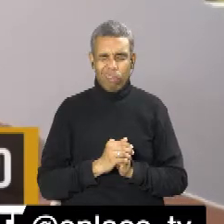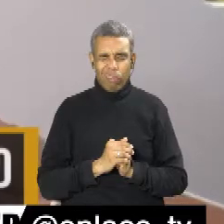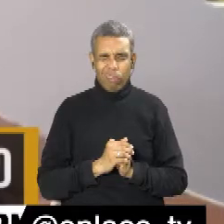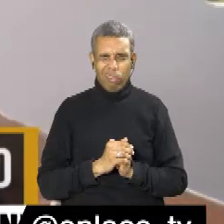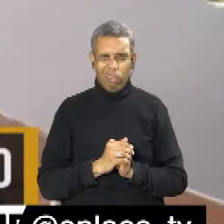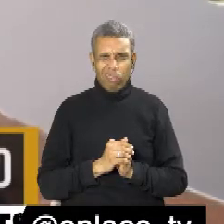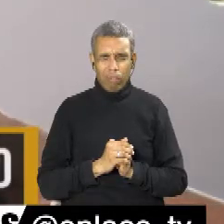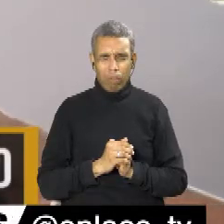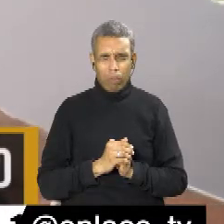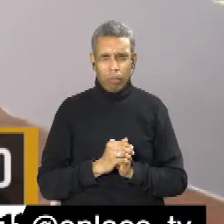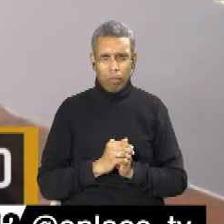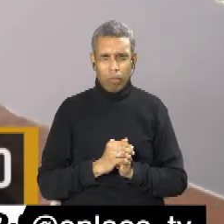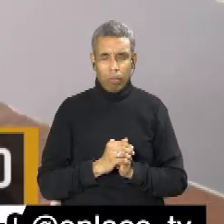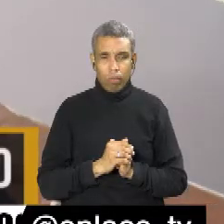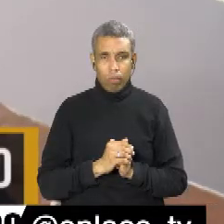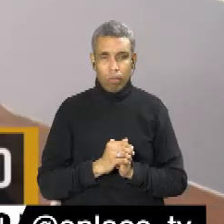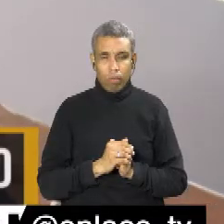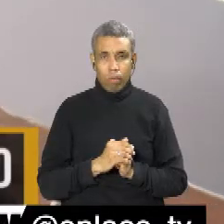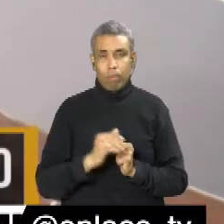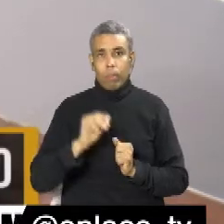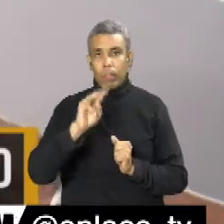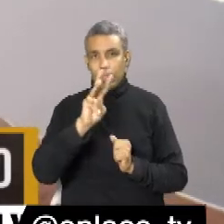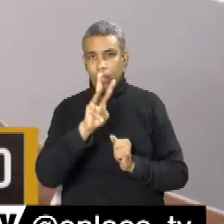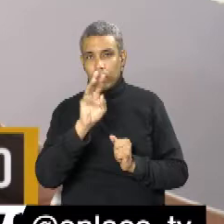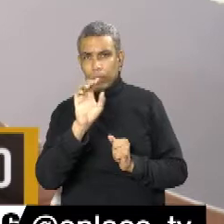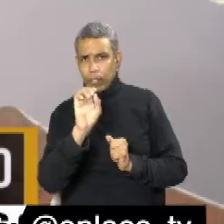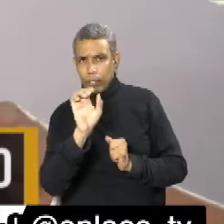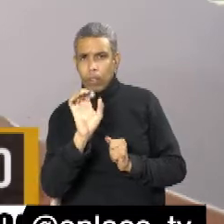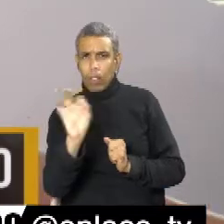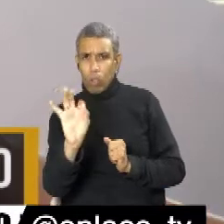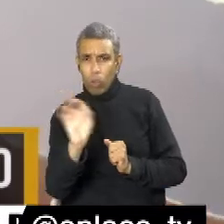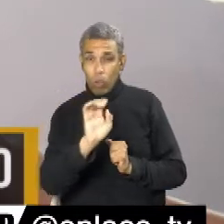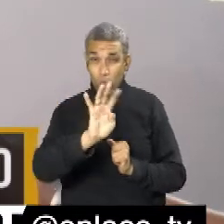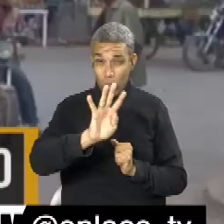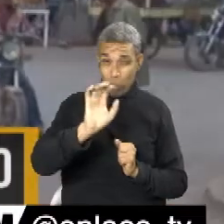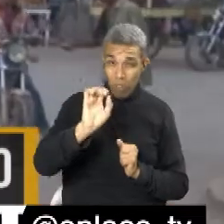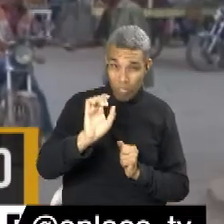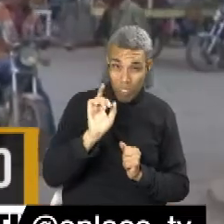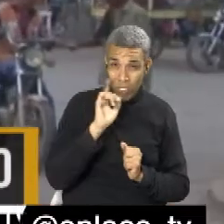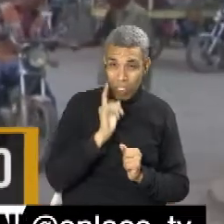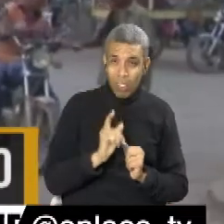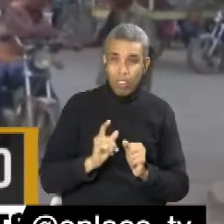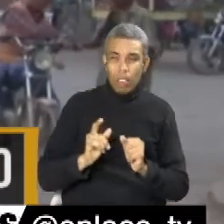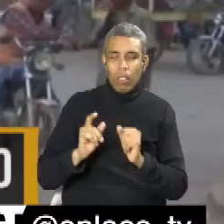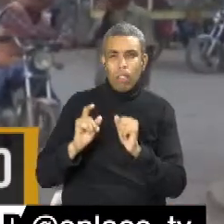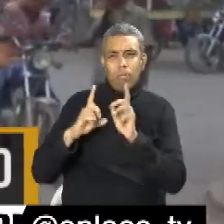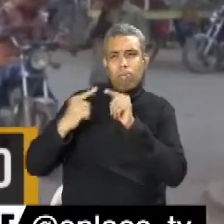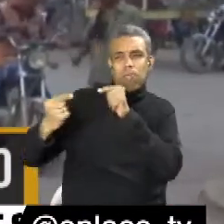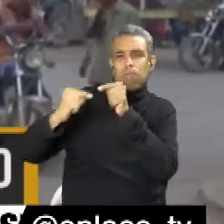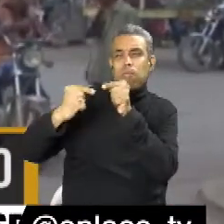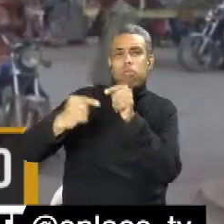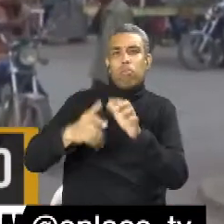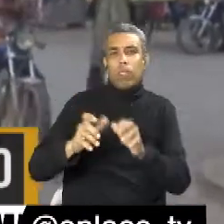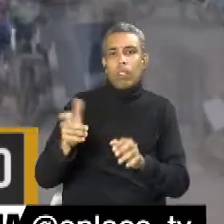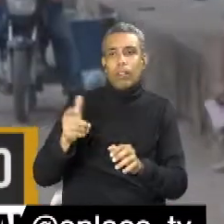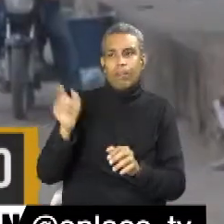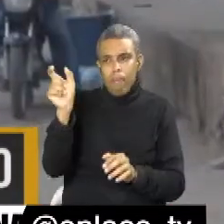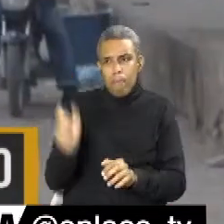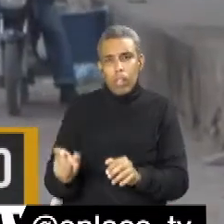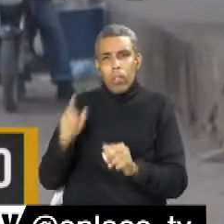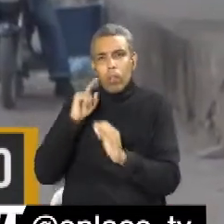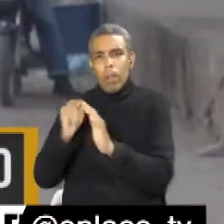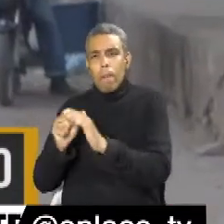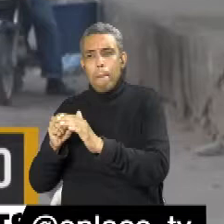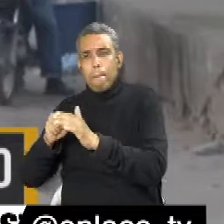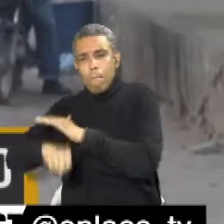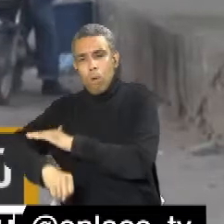oscilar entre 30 a 40 riñas más o menos. Igualmente, el oficial hizo referencia a una persona que perdió la vida en confusos hechos en zona rural del municipio